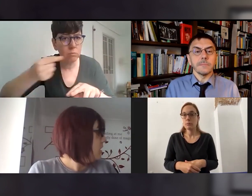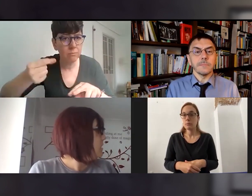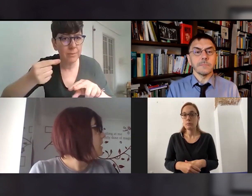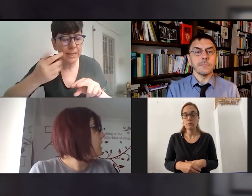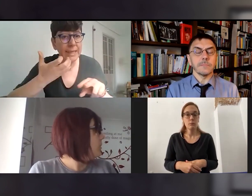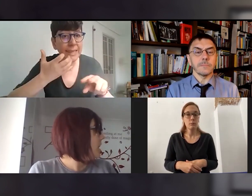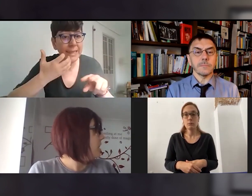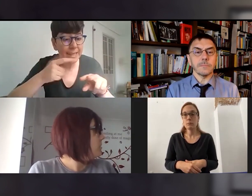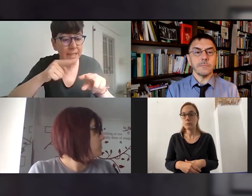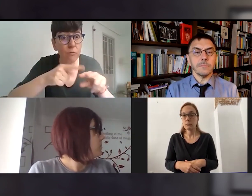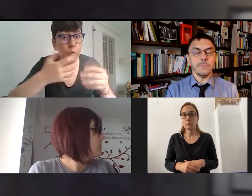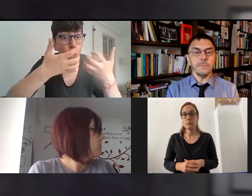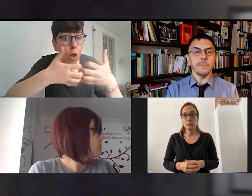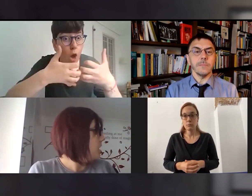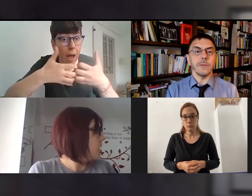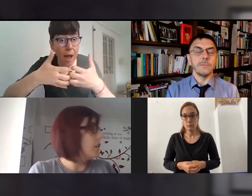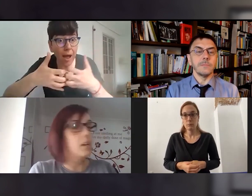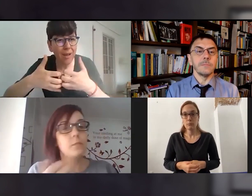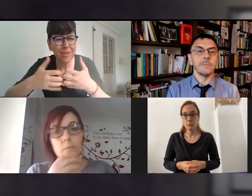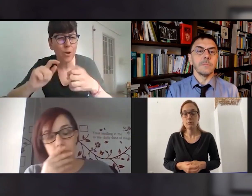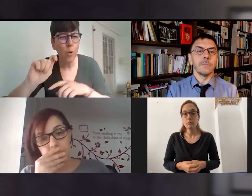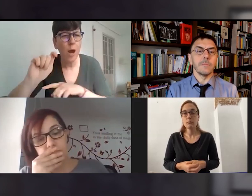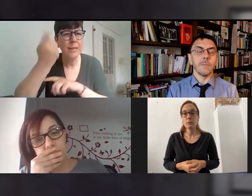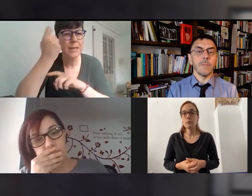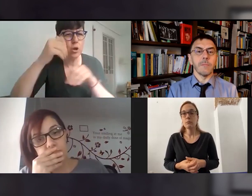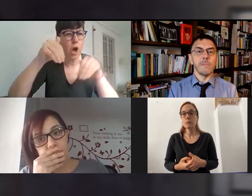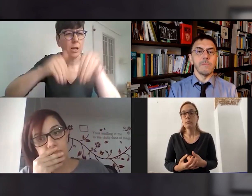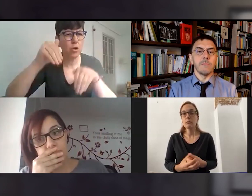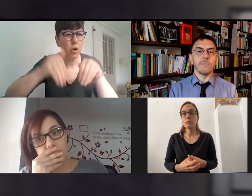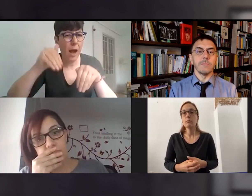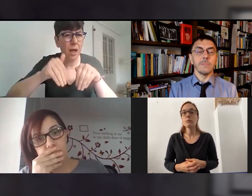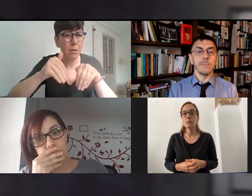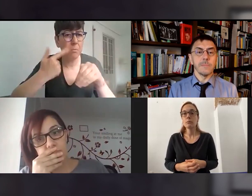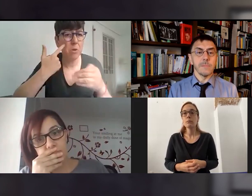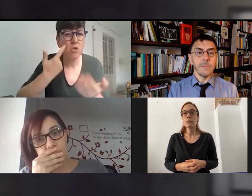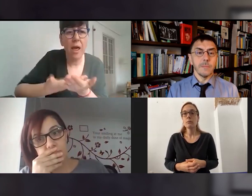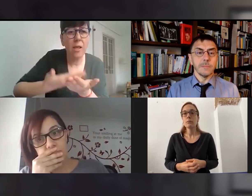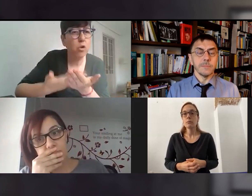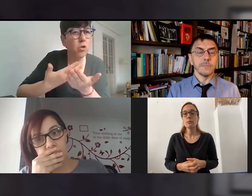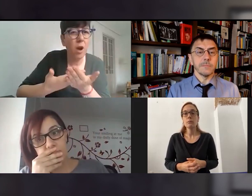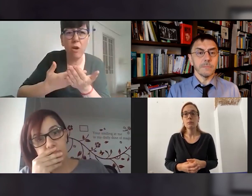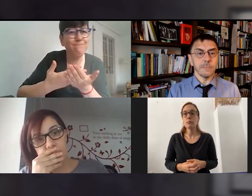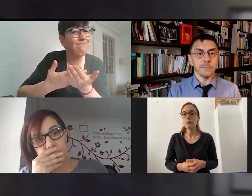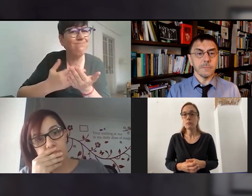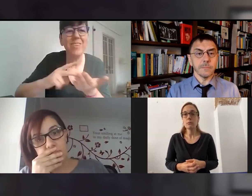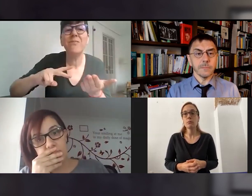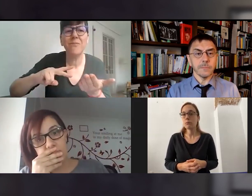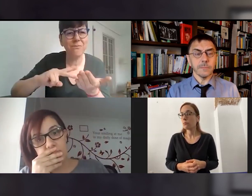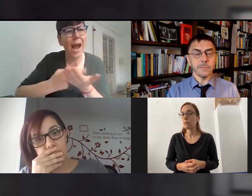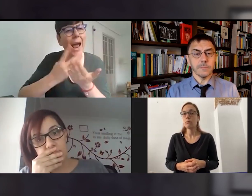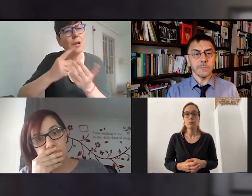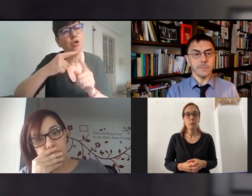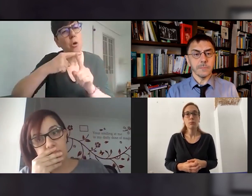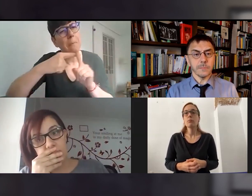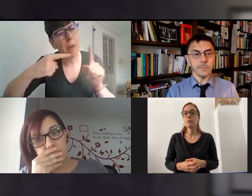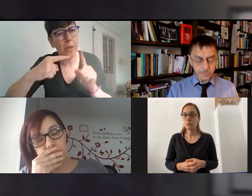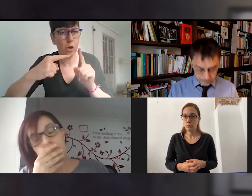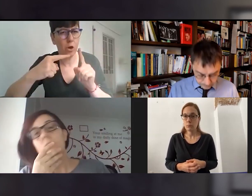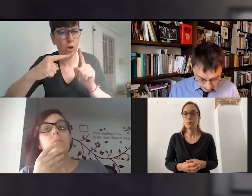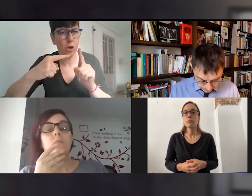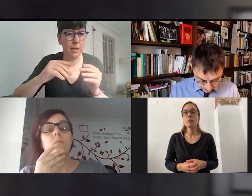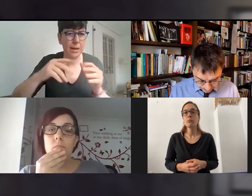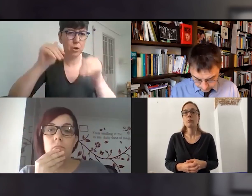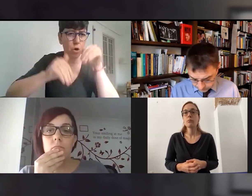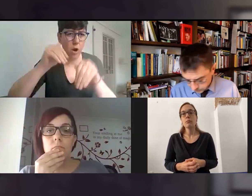está muy claro que tenemos que hacer un diagnóstico, y si las cosas están funcionando, todos los logros están